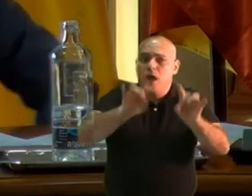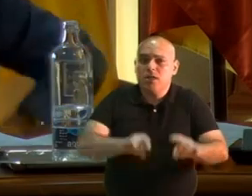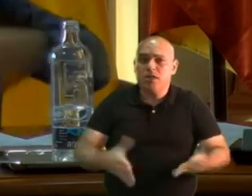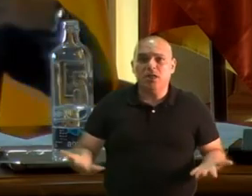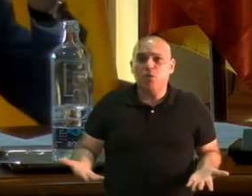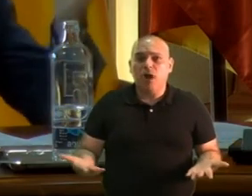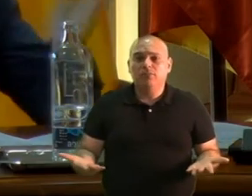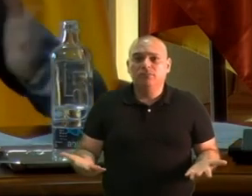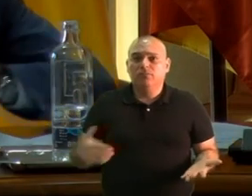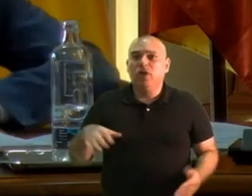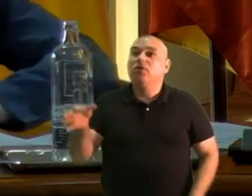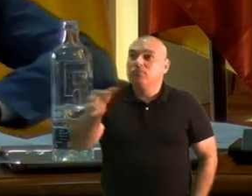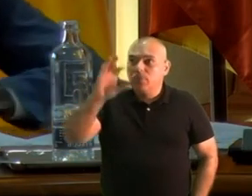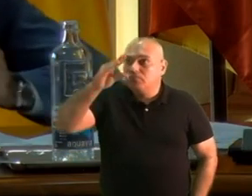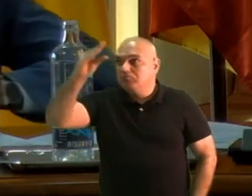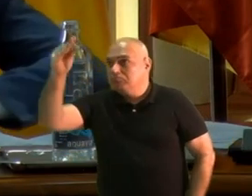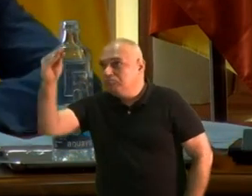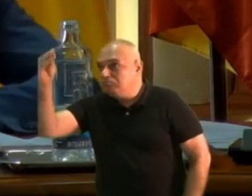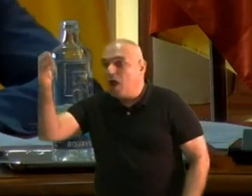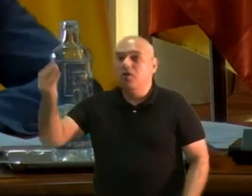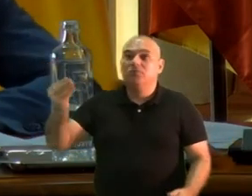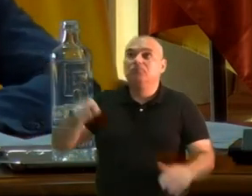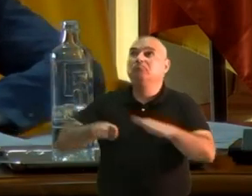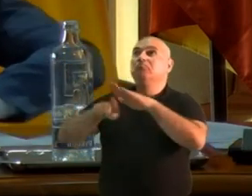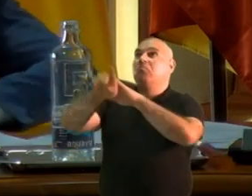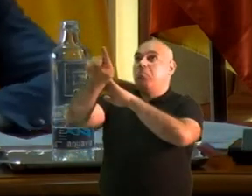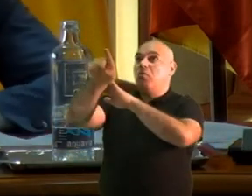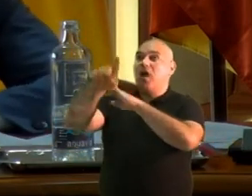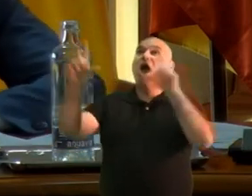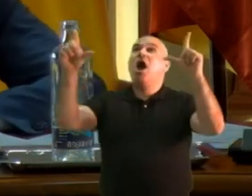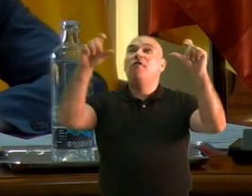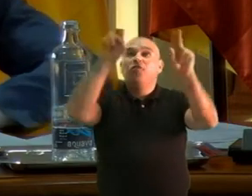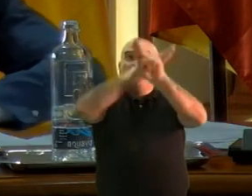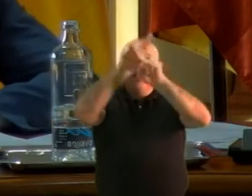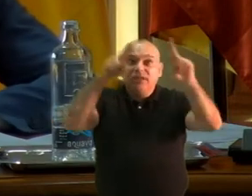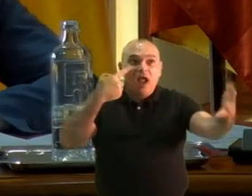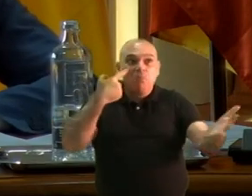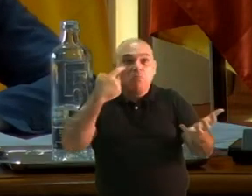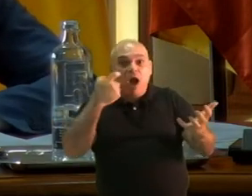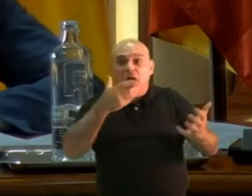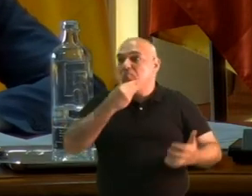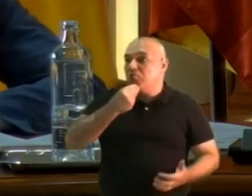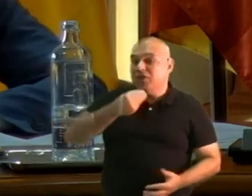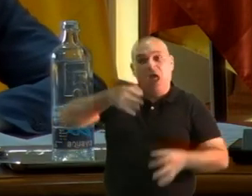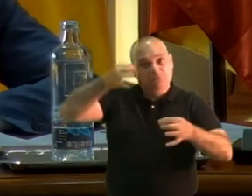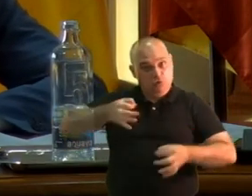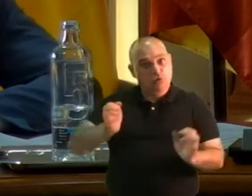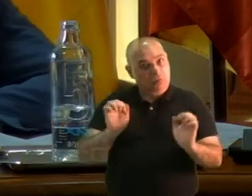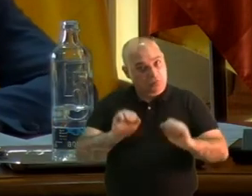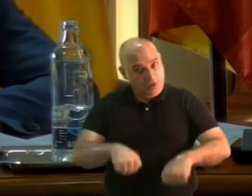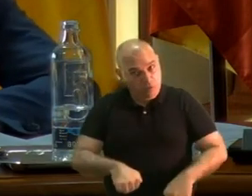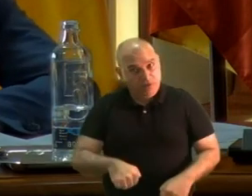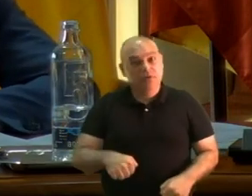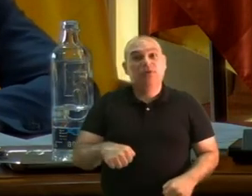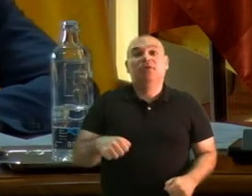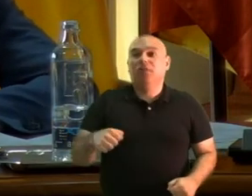posicionar a Lanzarote en los foros internacionales, que la foto internacional seguro que queda muy bonita, que menos, y es lo que pedimos aquí y ahora,